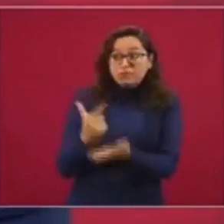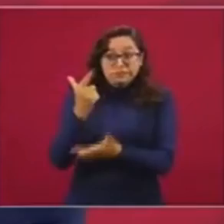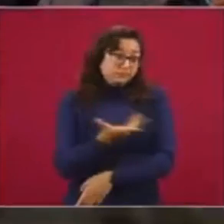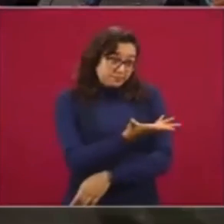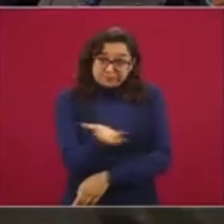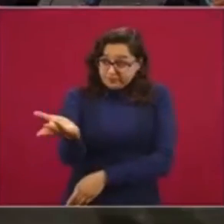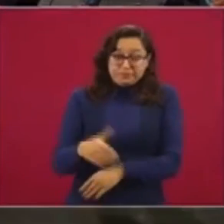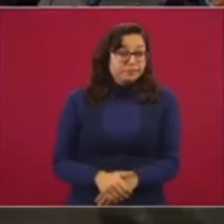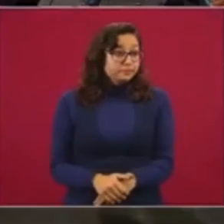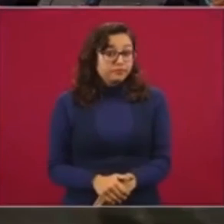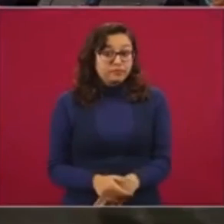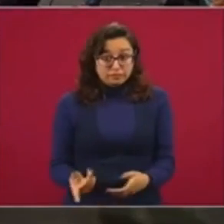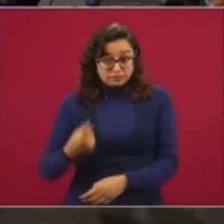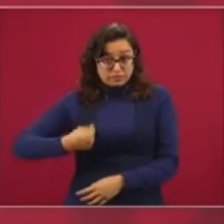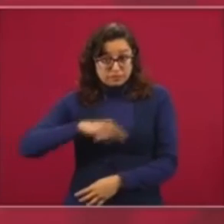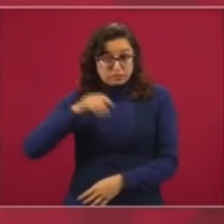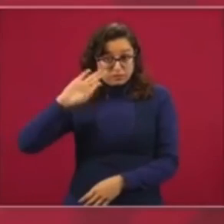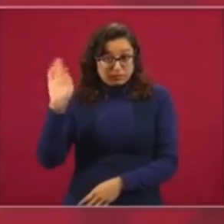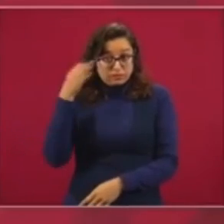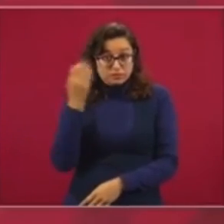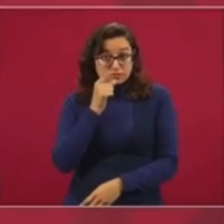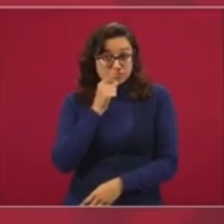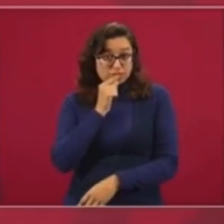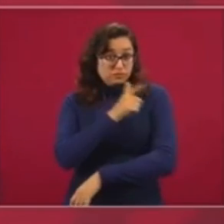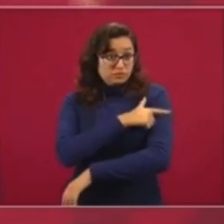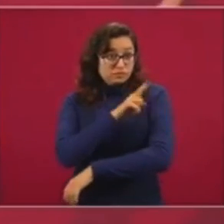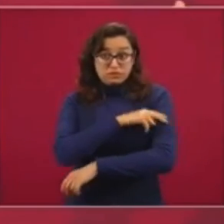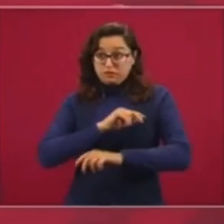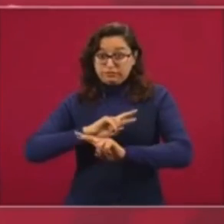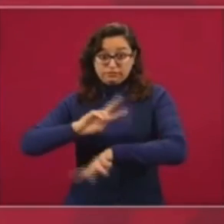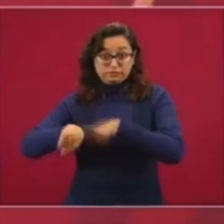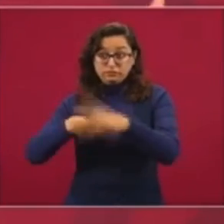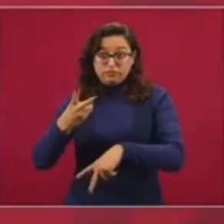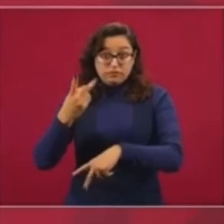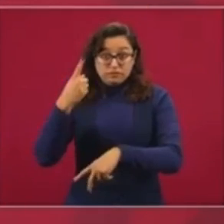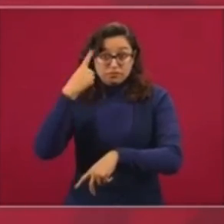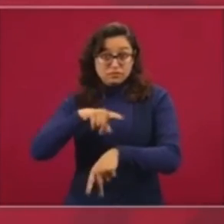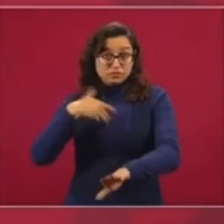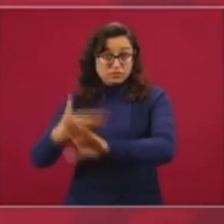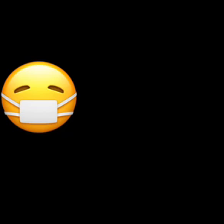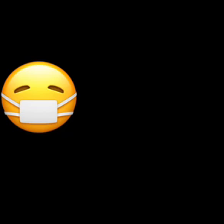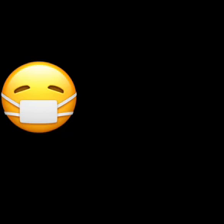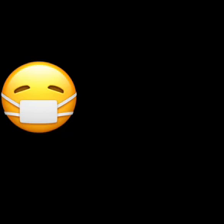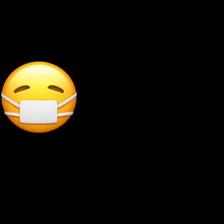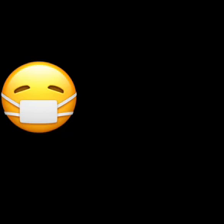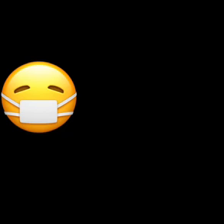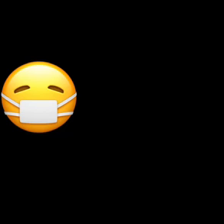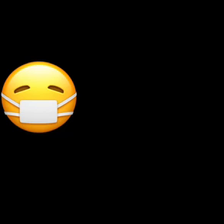utilicemos la fuerza para desalojar a la gente.